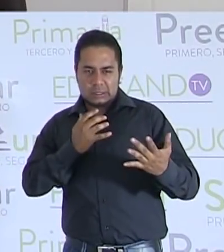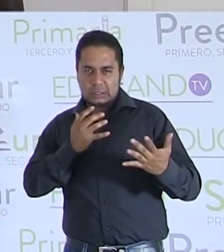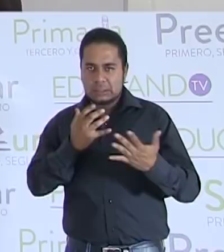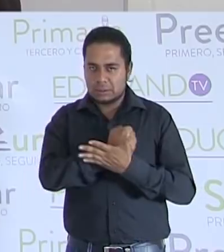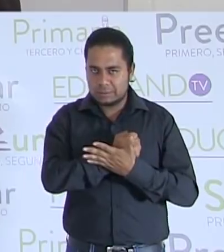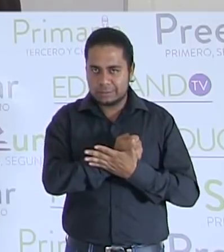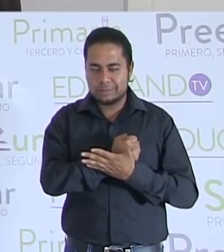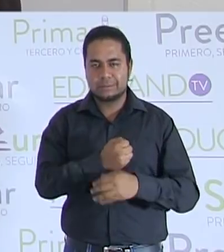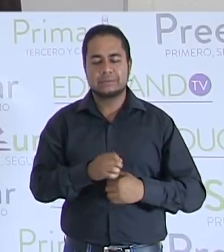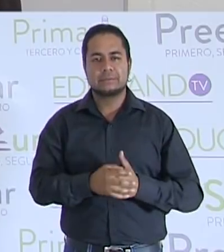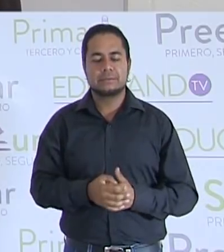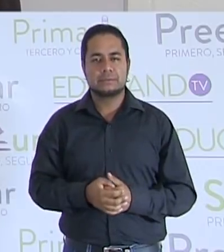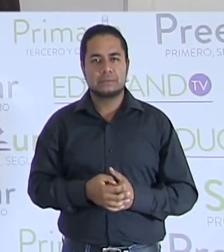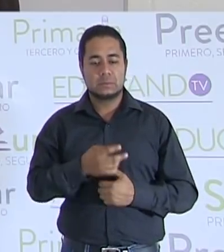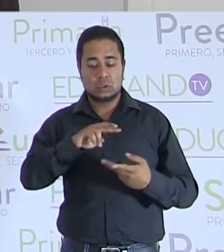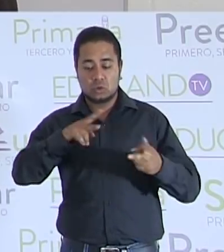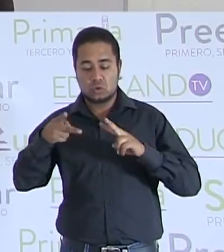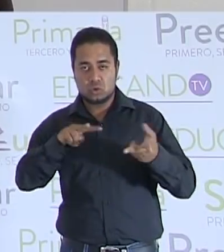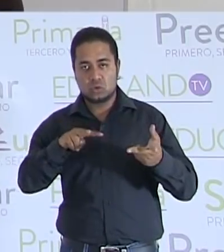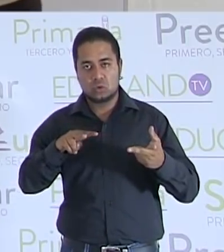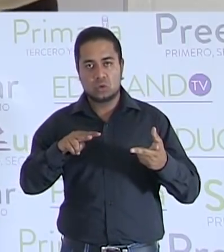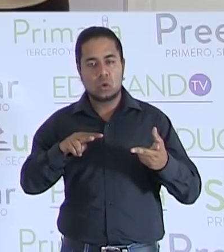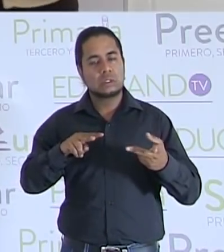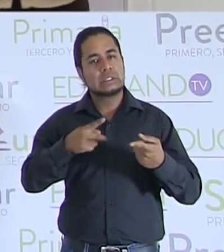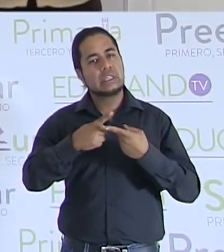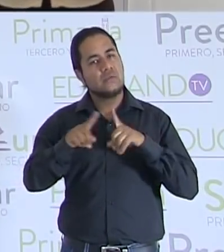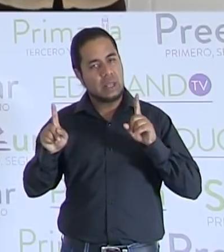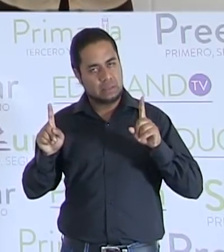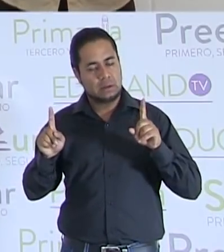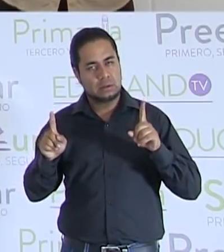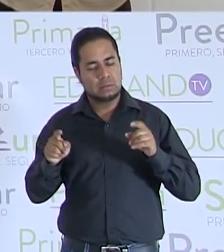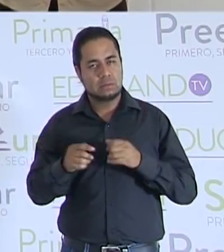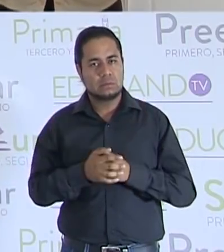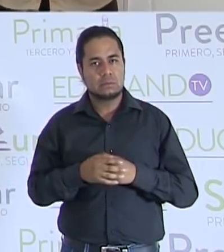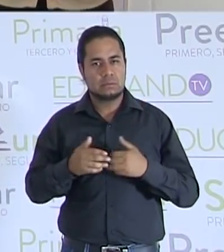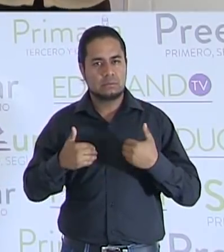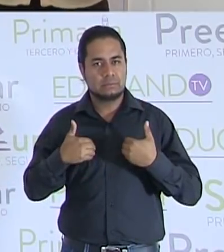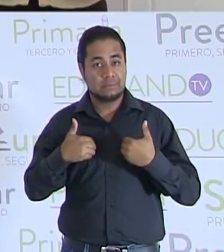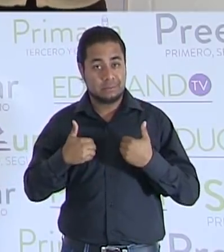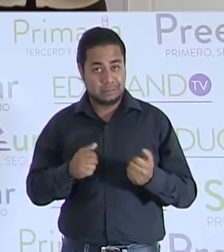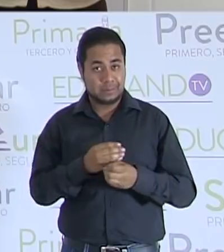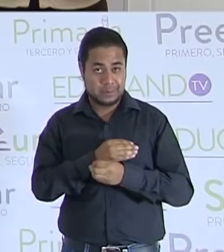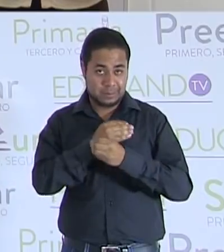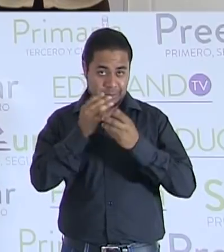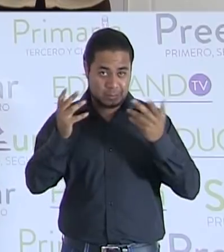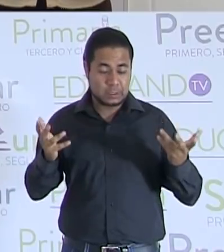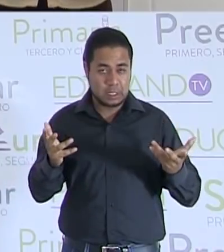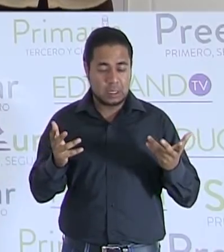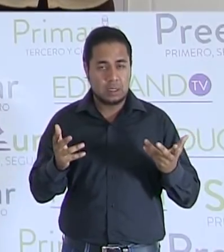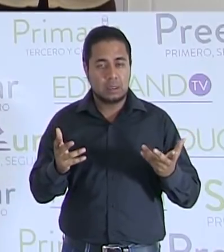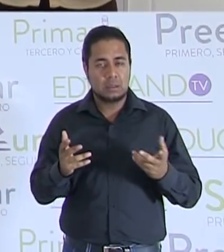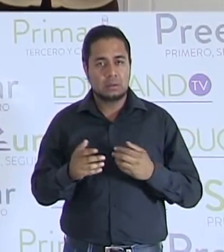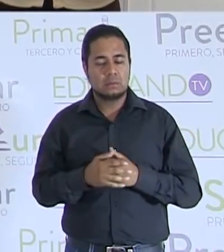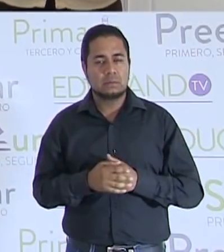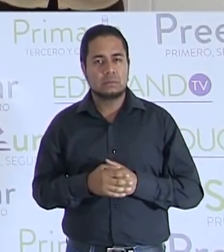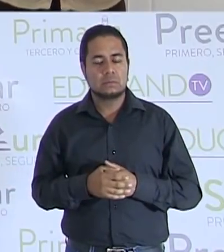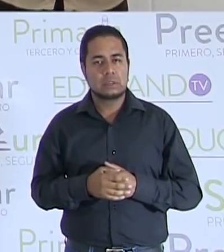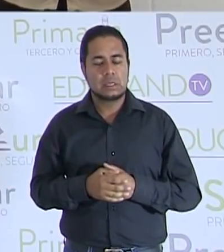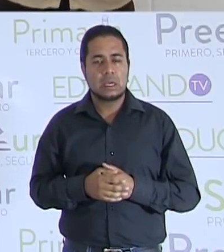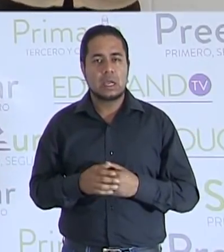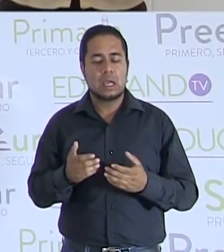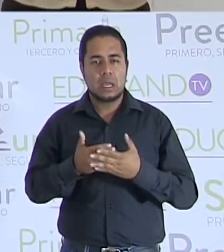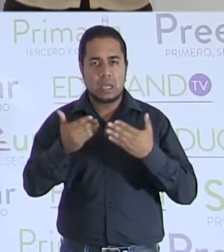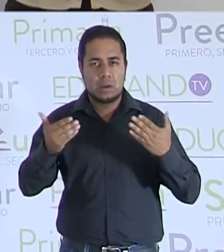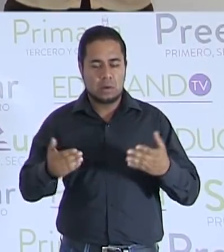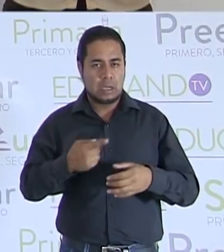Entonces estos 2 son contrarios. ¿Ya les quedó claro hasta aquí? Tenemos